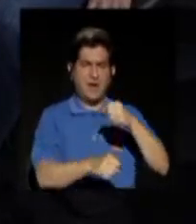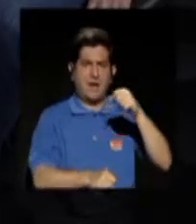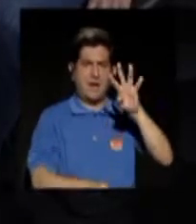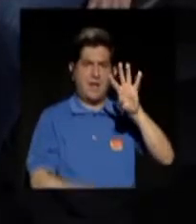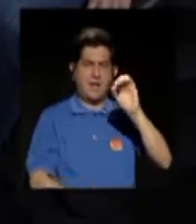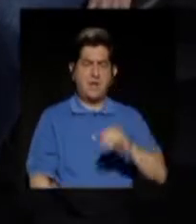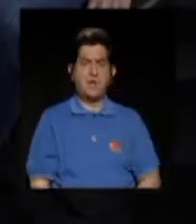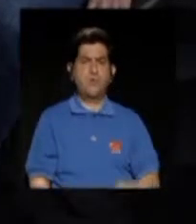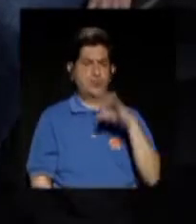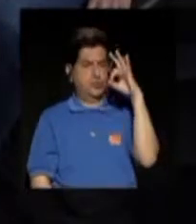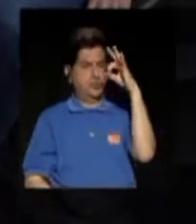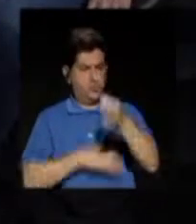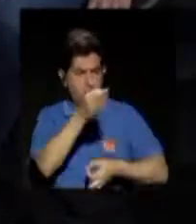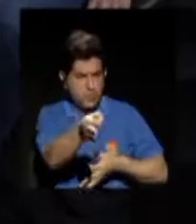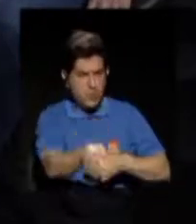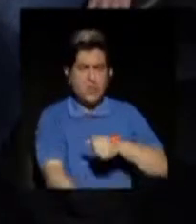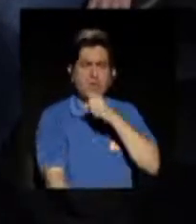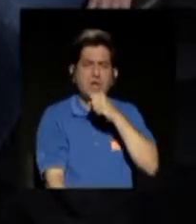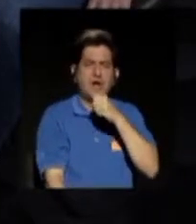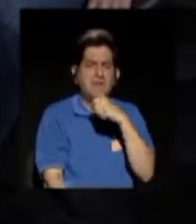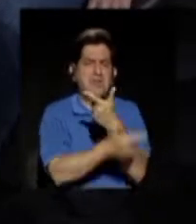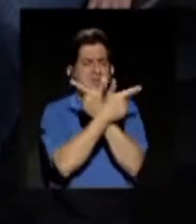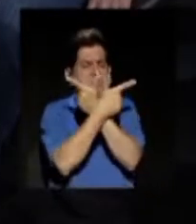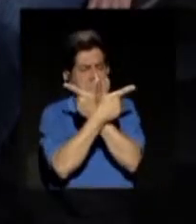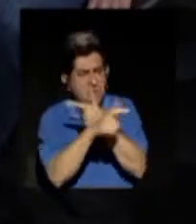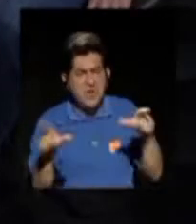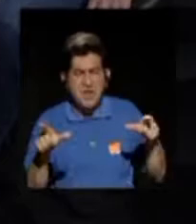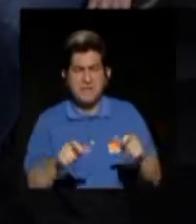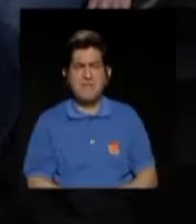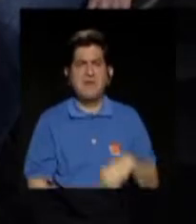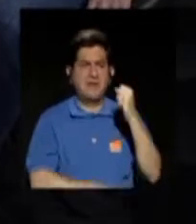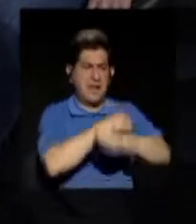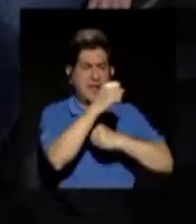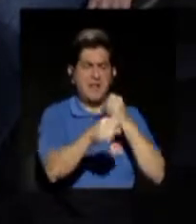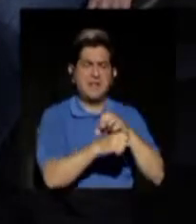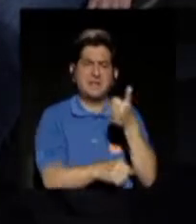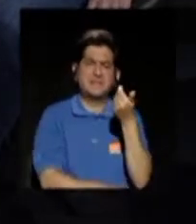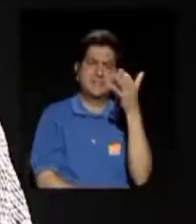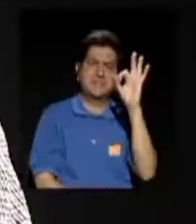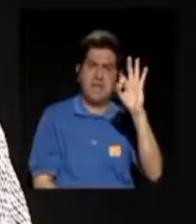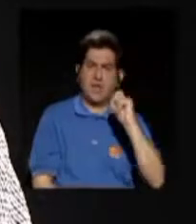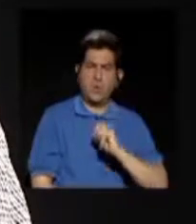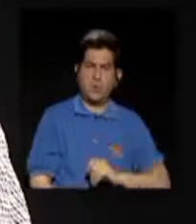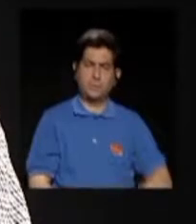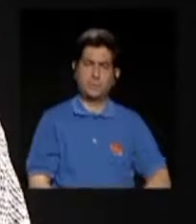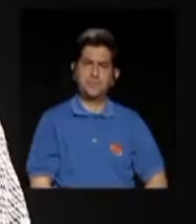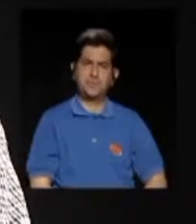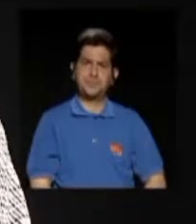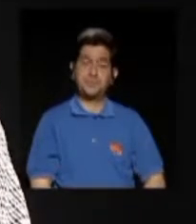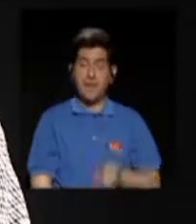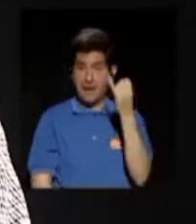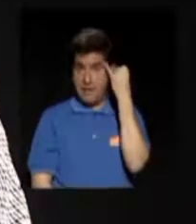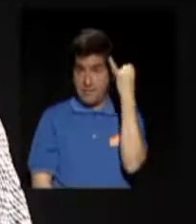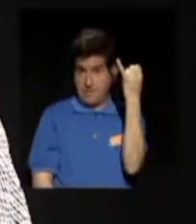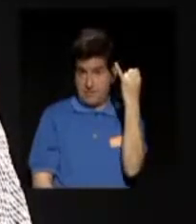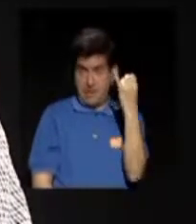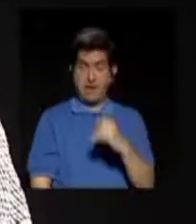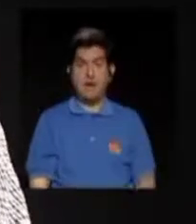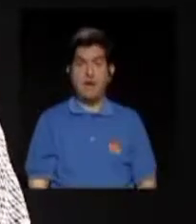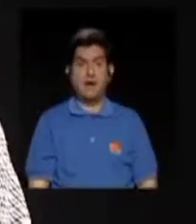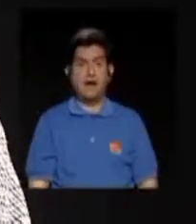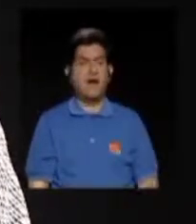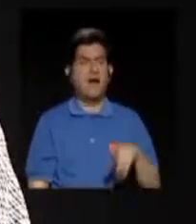suplantar a los viejos liberales del siglo XIX la idea de que había